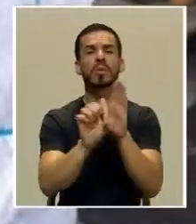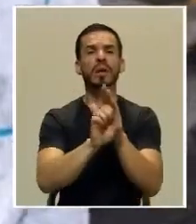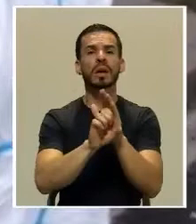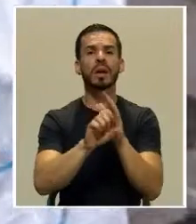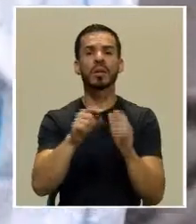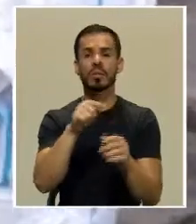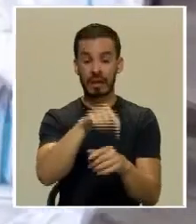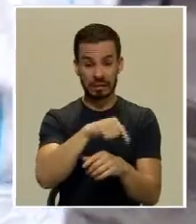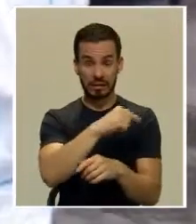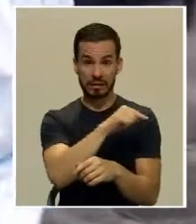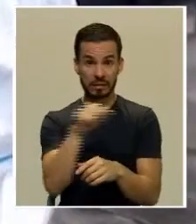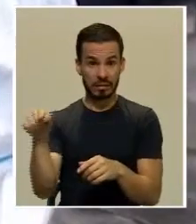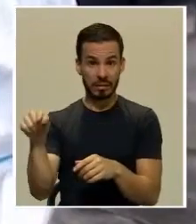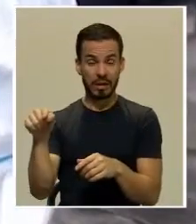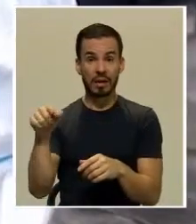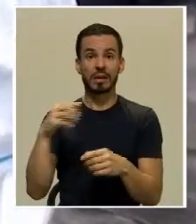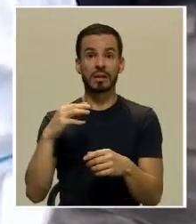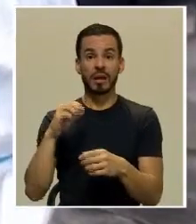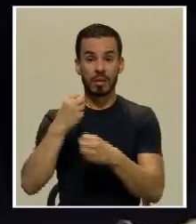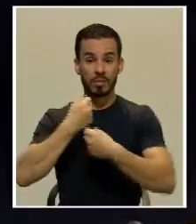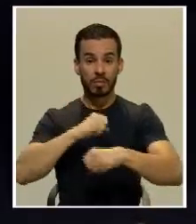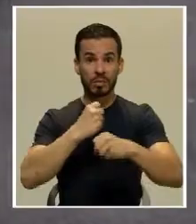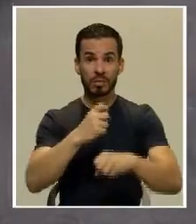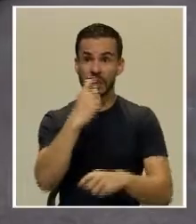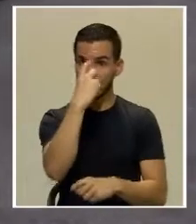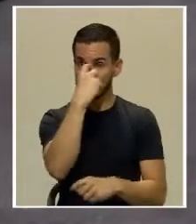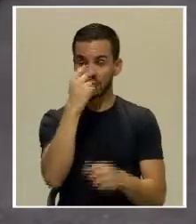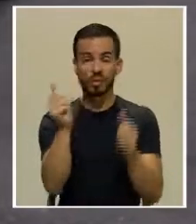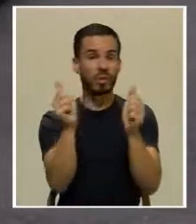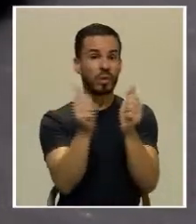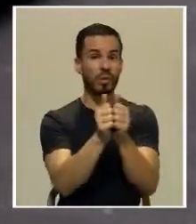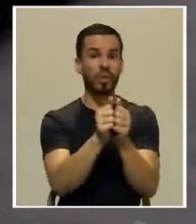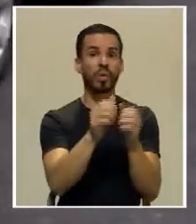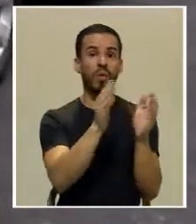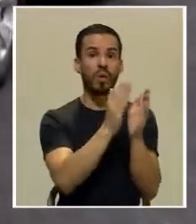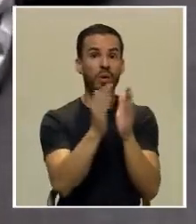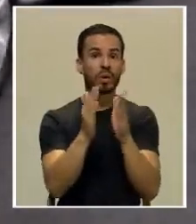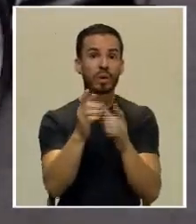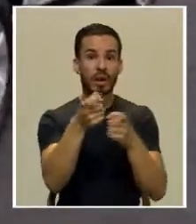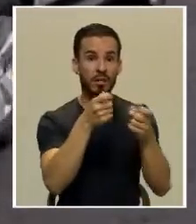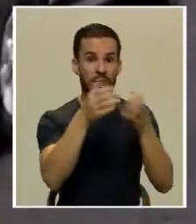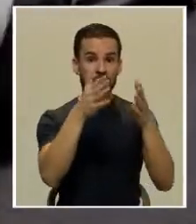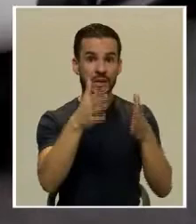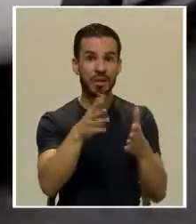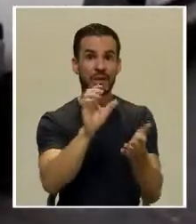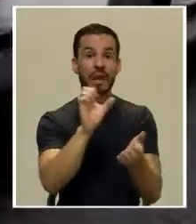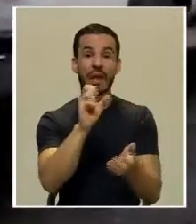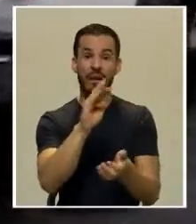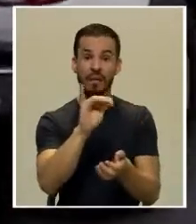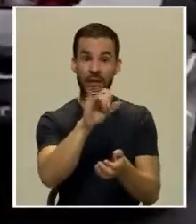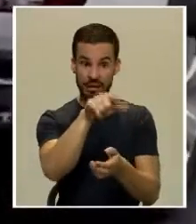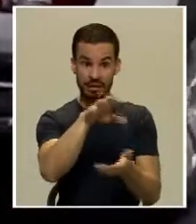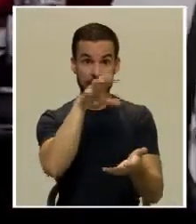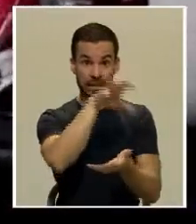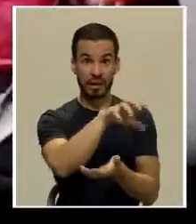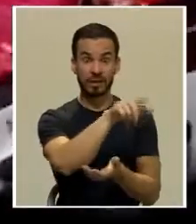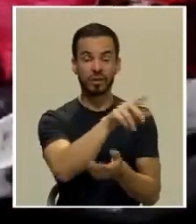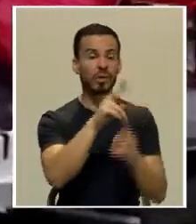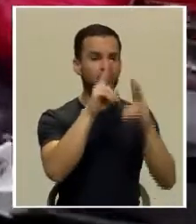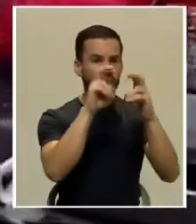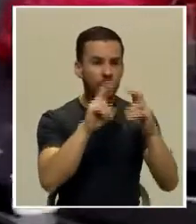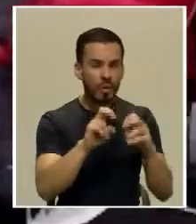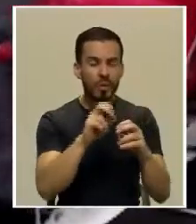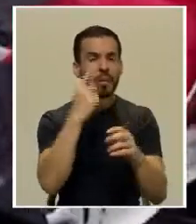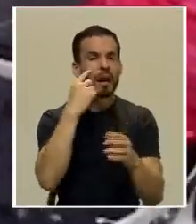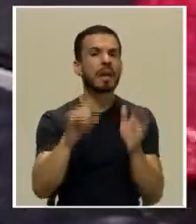ejemplo, durante toda esta semana, la Municipalidad de Escazú, junto con la organización administradora de los EBAIS de ese cantón, realizarán